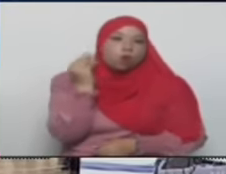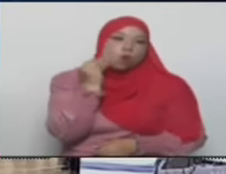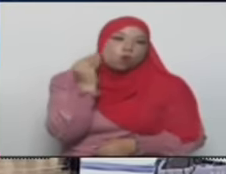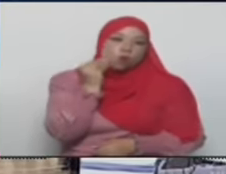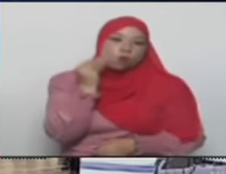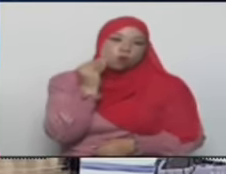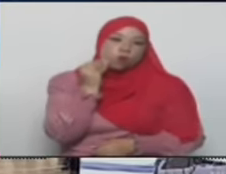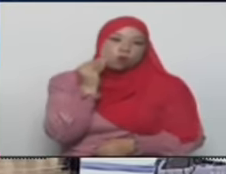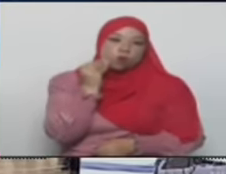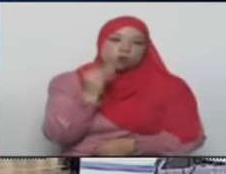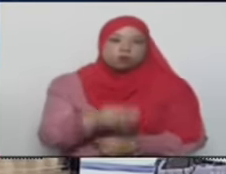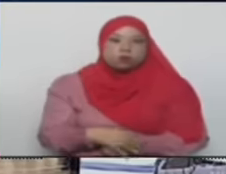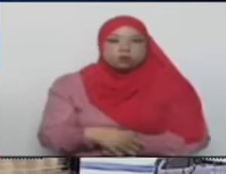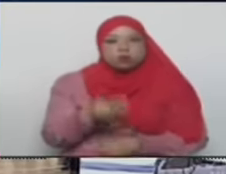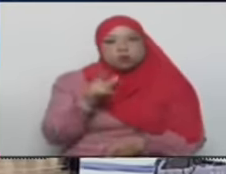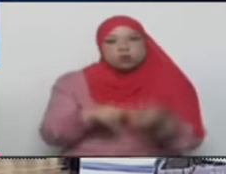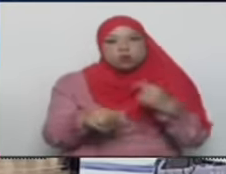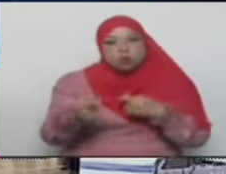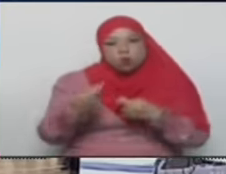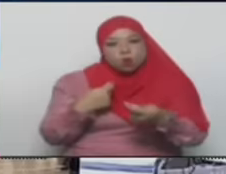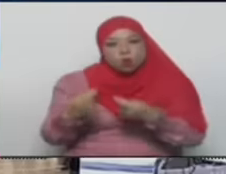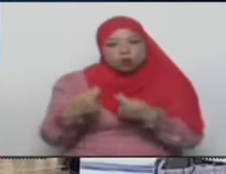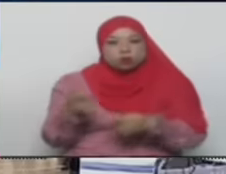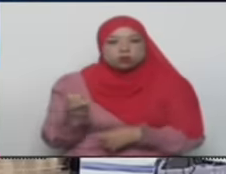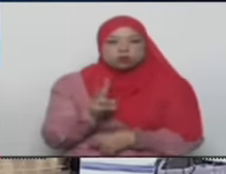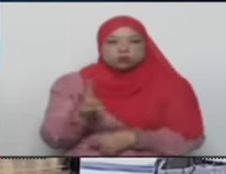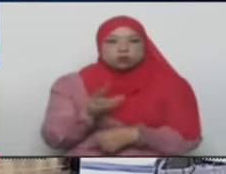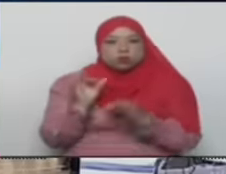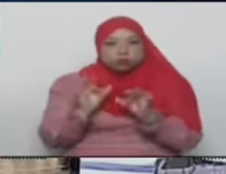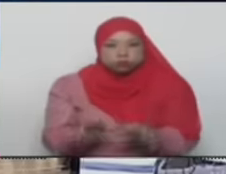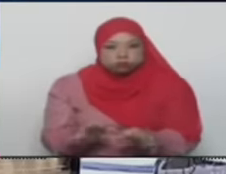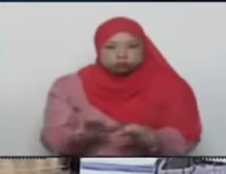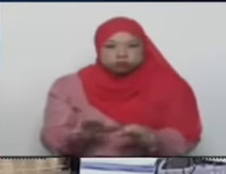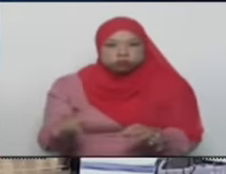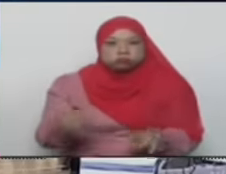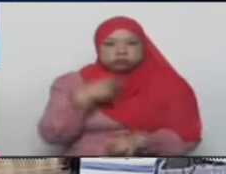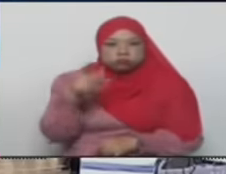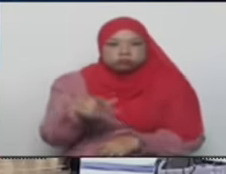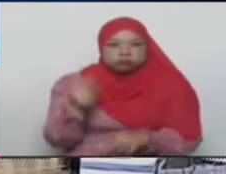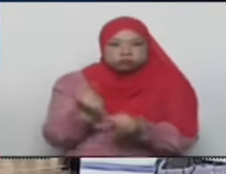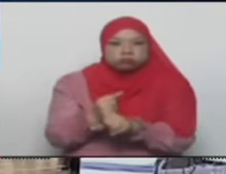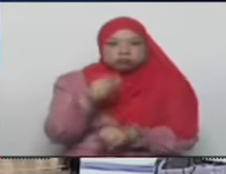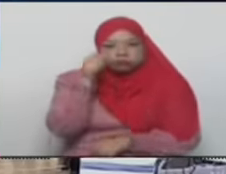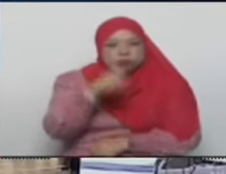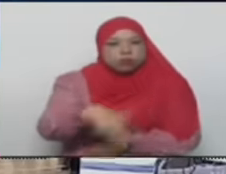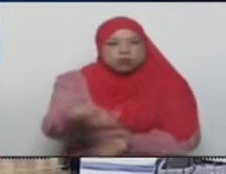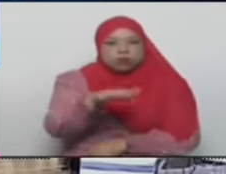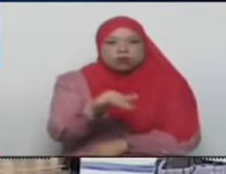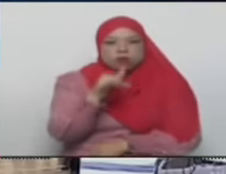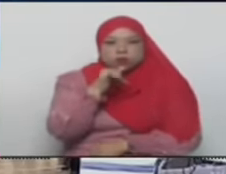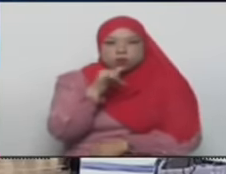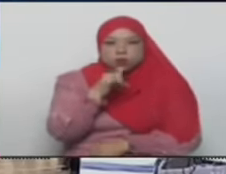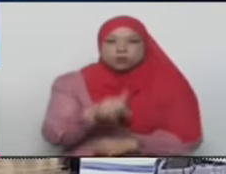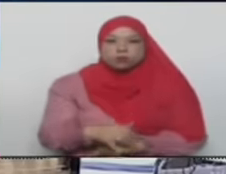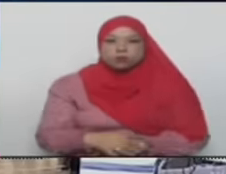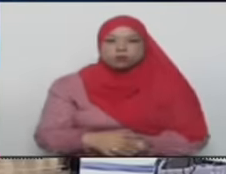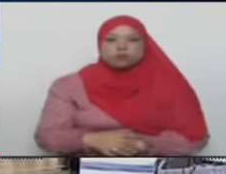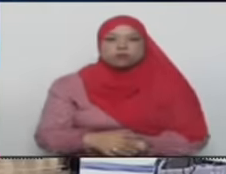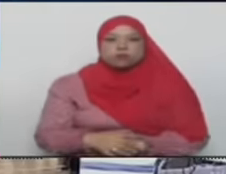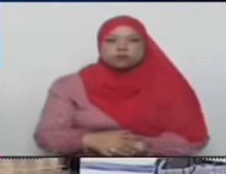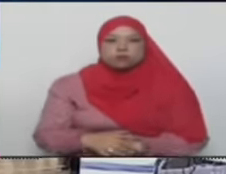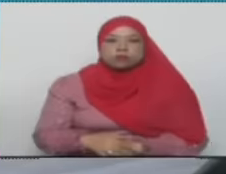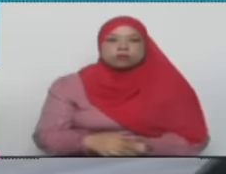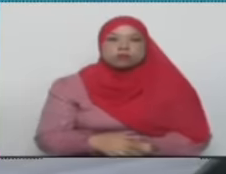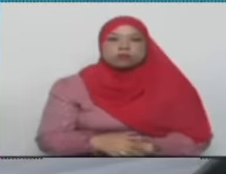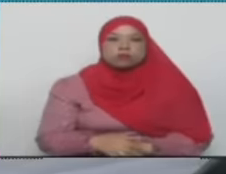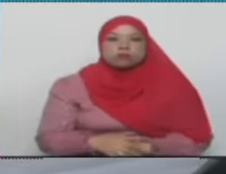bobolongo, que decía que tenía el control de este país, de la Fuerza Armada, de las fuerzas policiales, del pueblo. ¿Te acuerdas de Guaidó? ¿O ya se